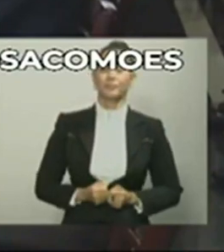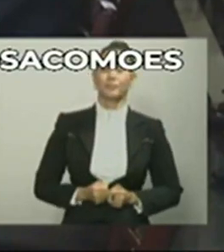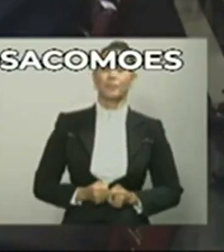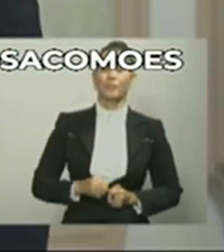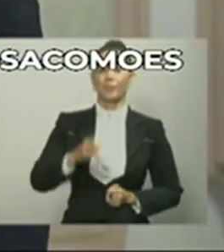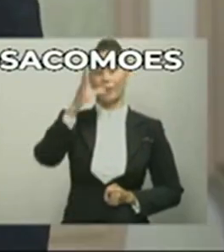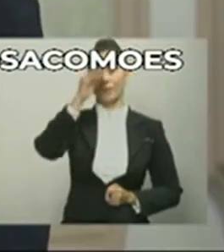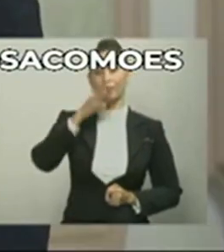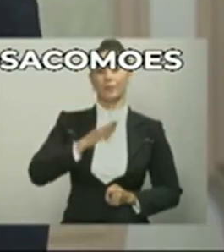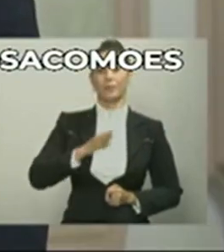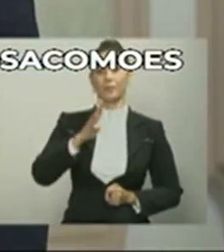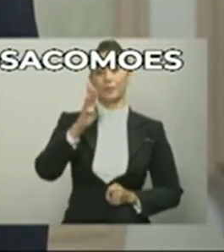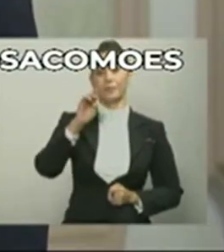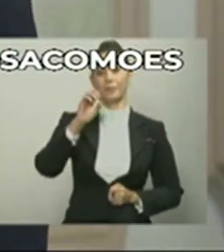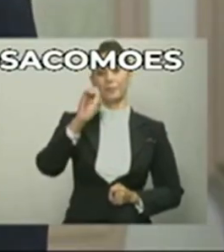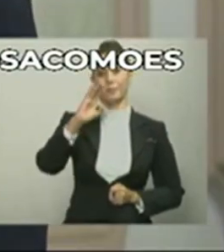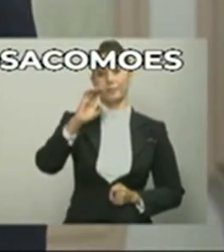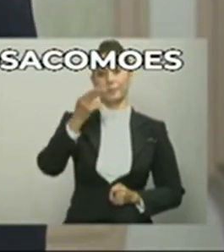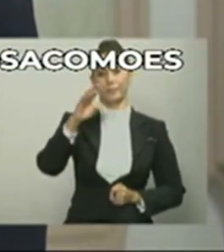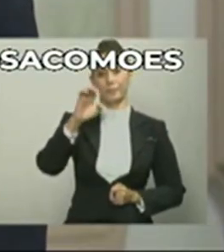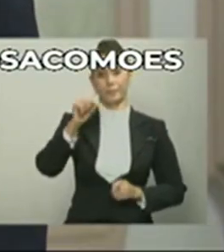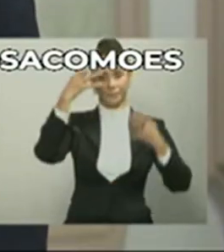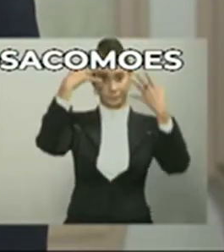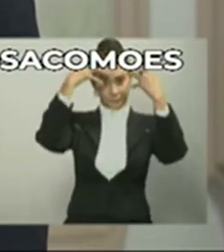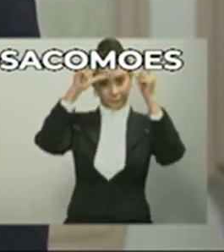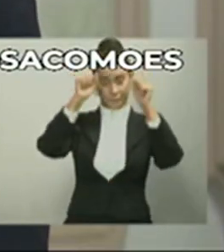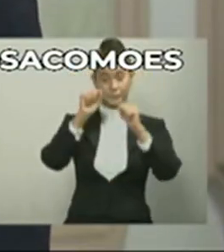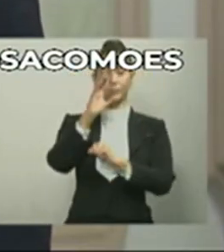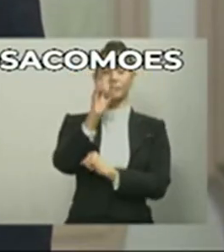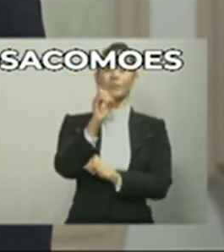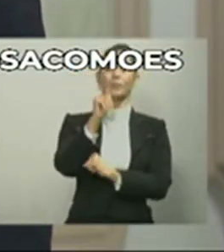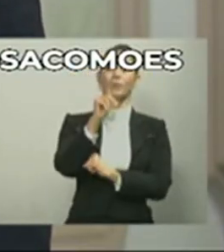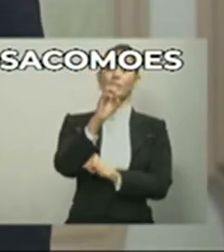Señor Pedro Brache, presidente del CONEP.